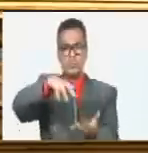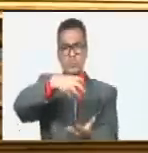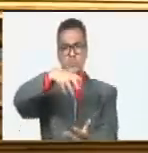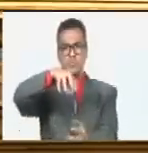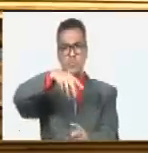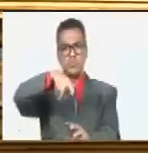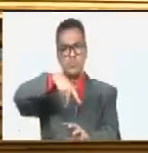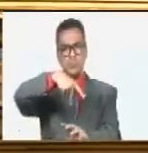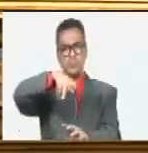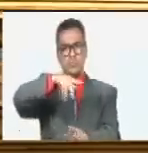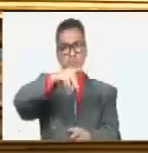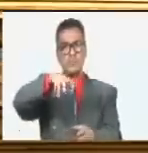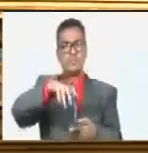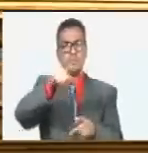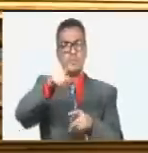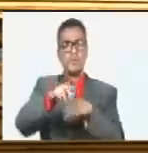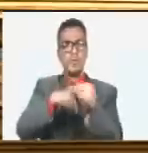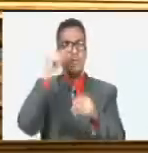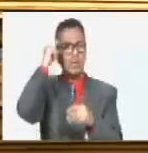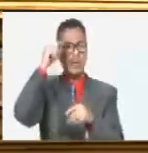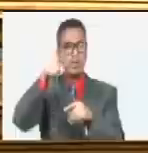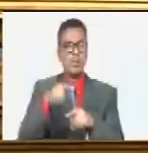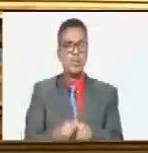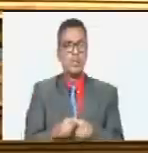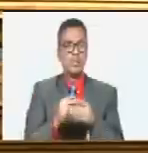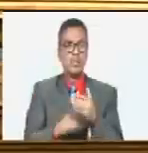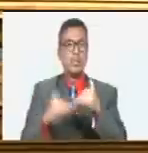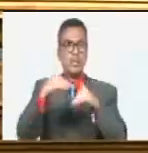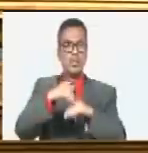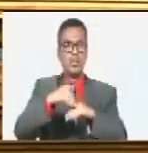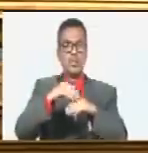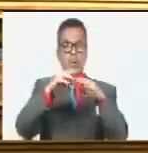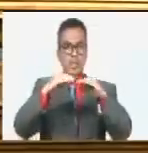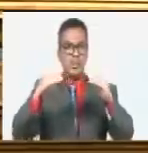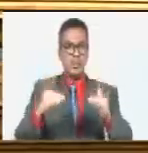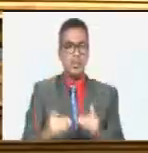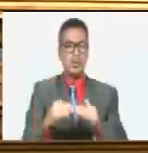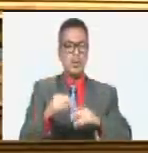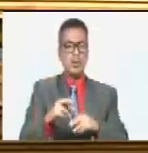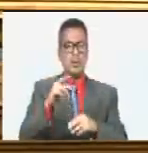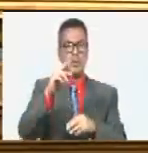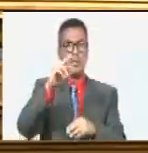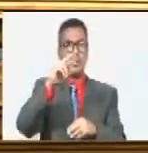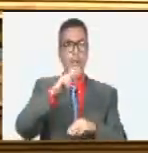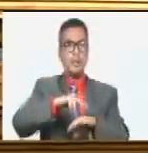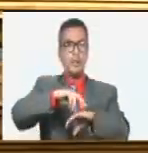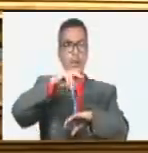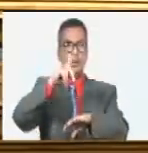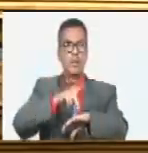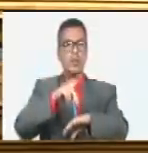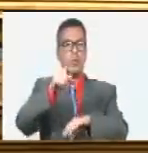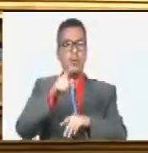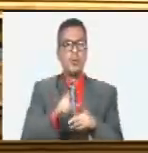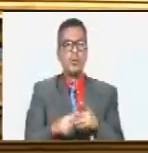Yo estaba allí el día que les ordenaron levantarse de la mesa en República Dominicana porque el plan de Trump era otro.